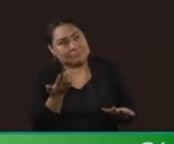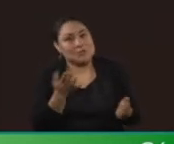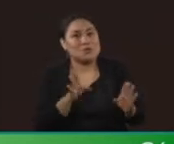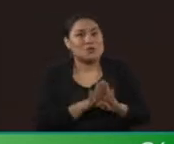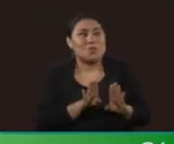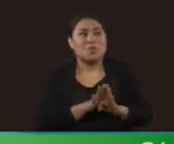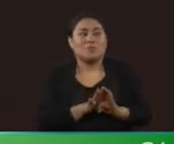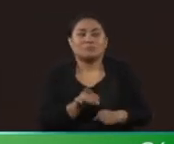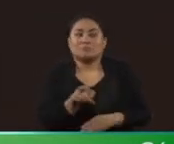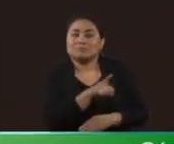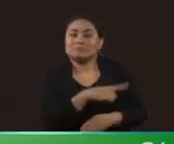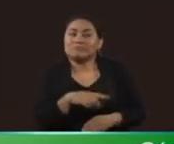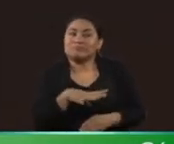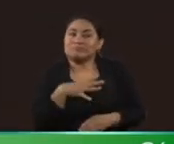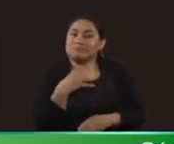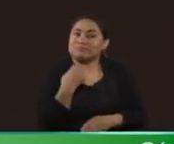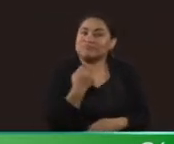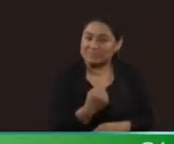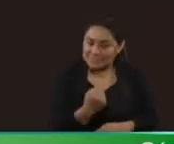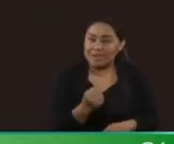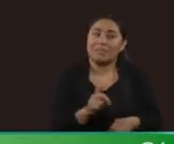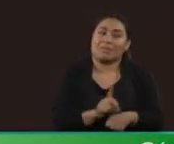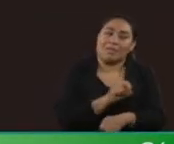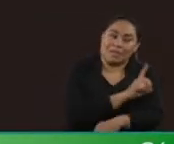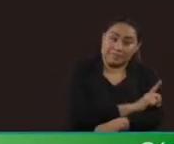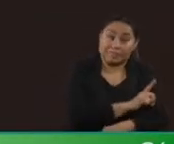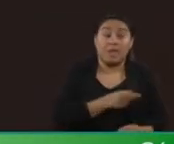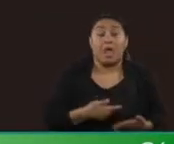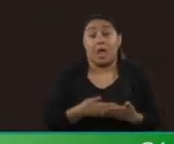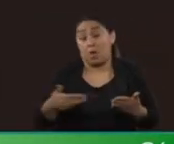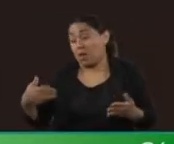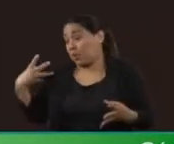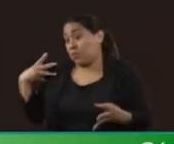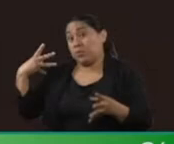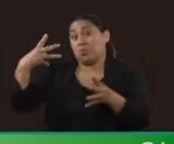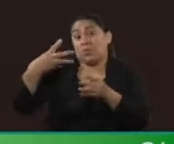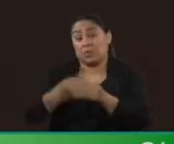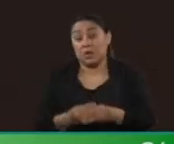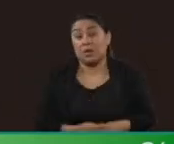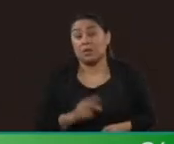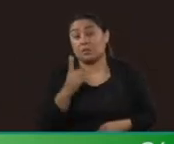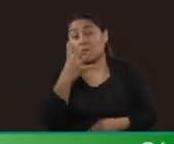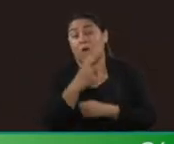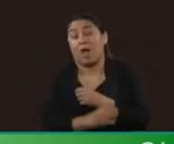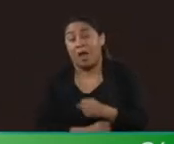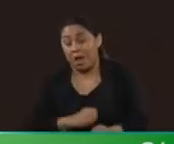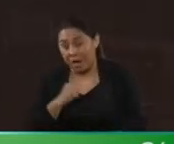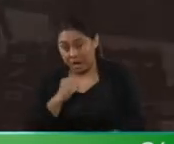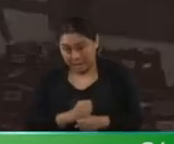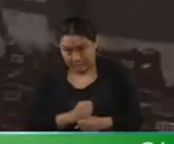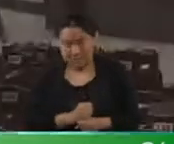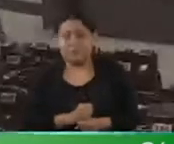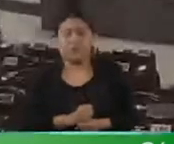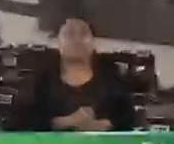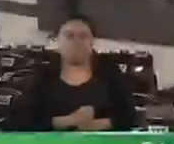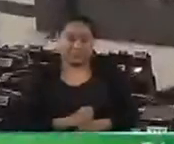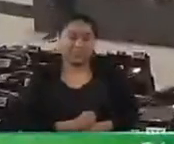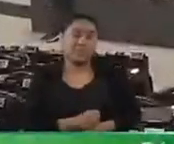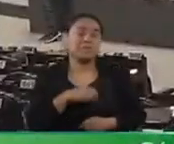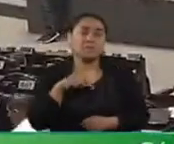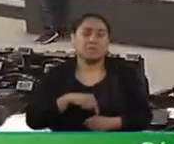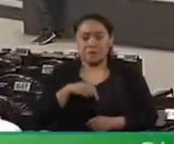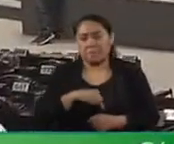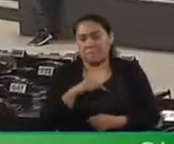perfecta ahora a 34 años de distancia en que nuestro